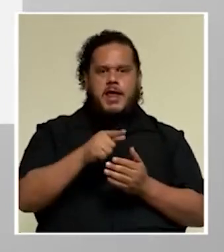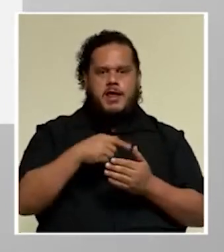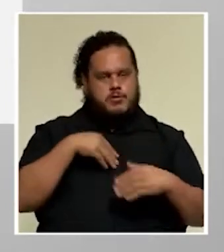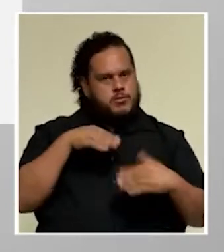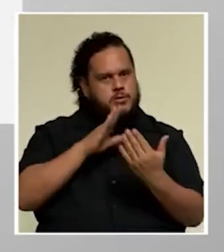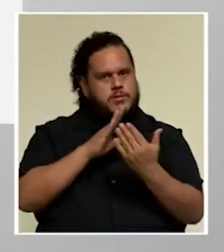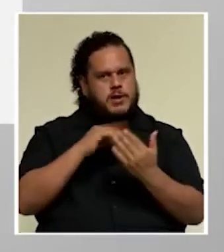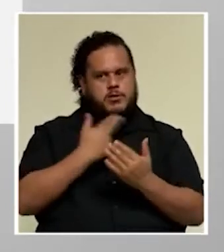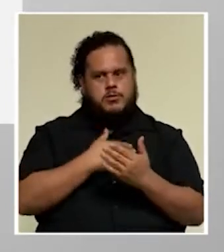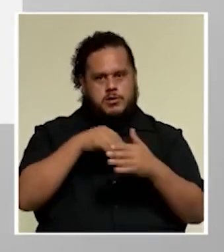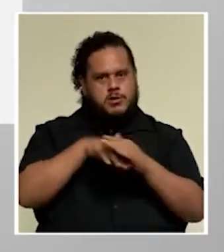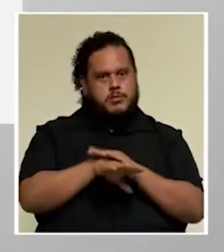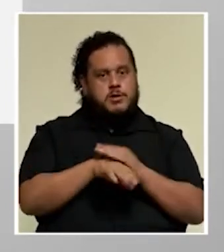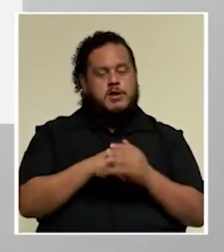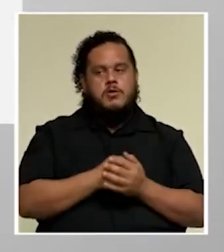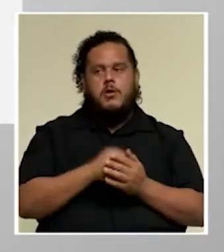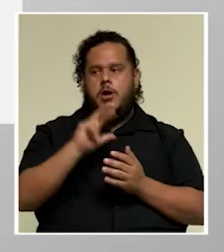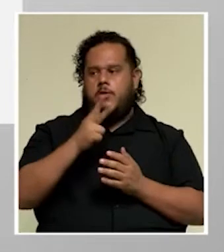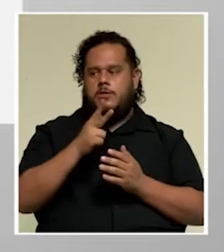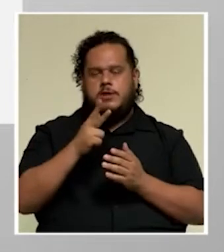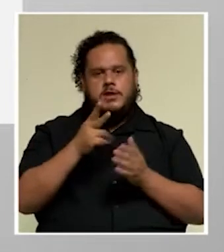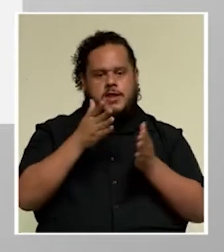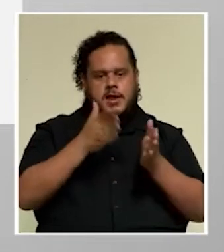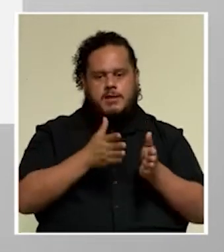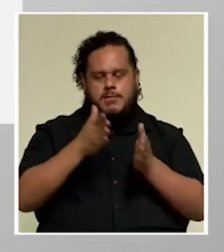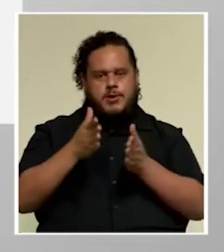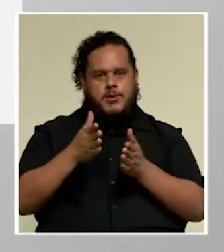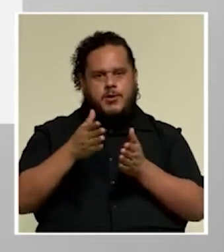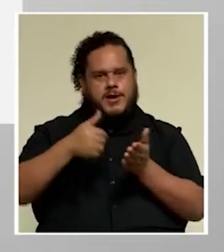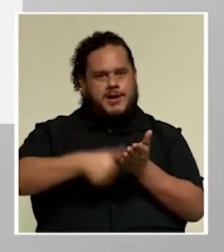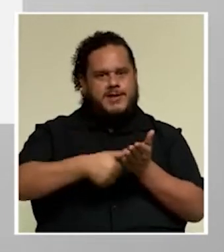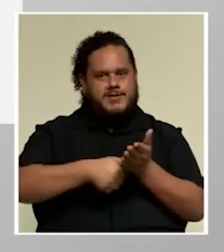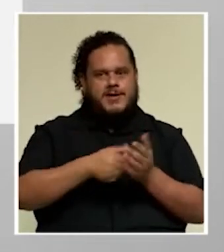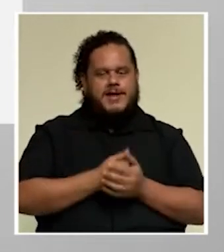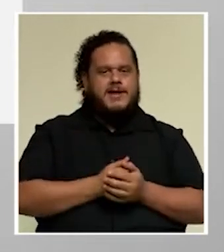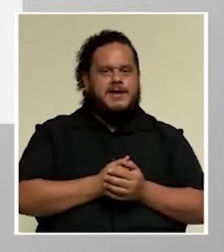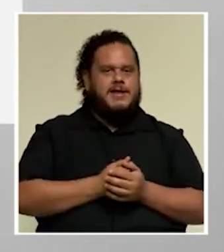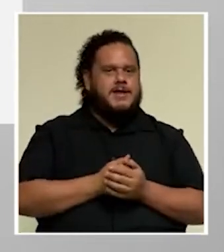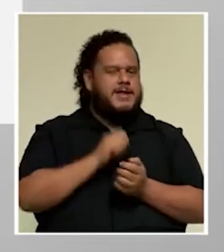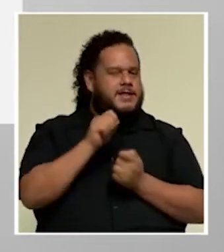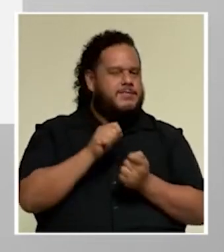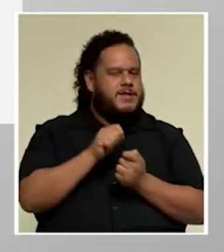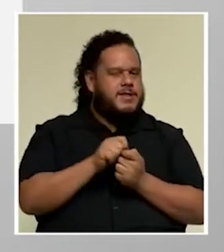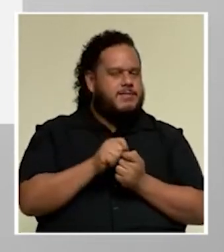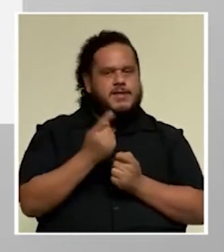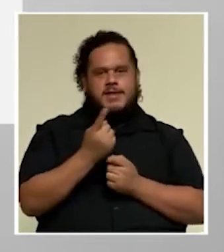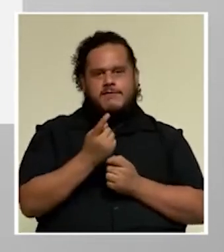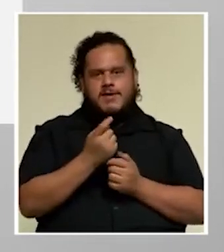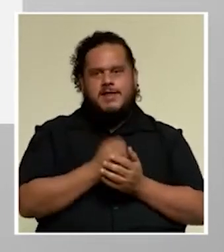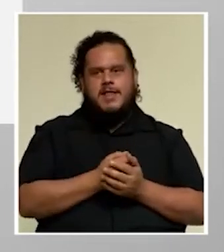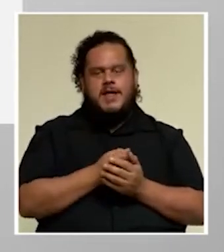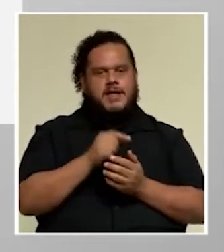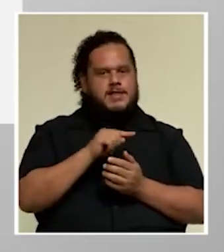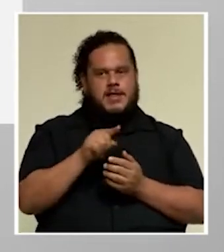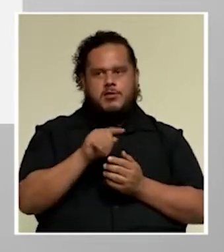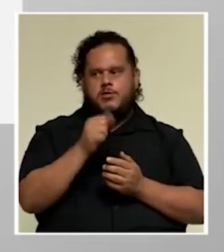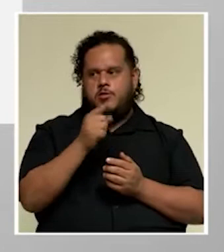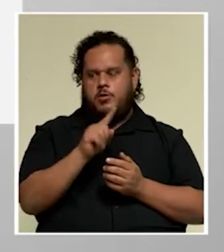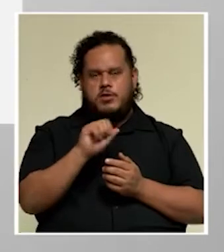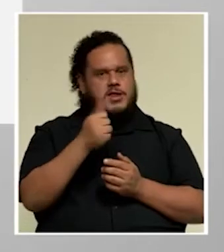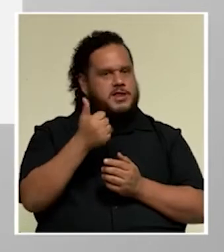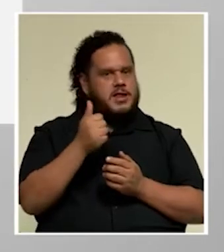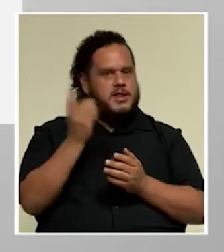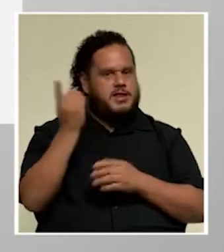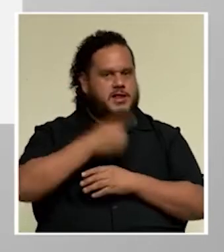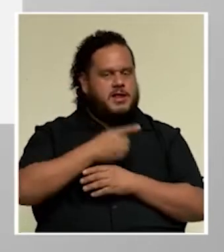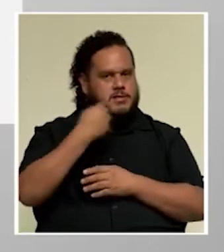que estamos entrando en un tercer periodo electoral, diría yo, que es precisamente a falta de estos 11, 10 días para el próximo